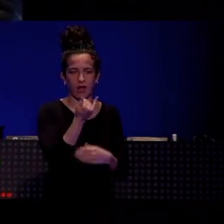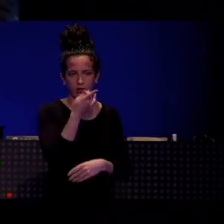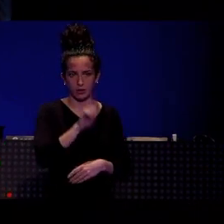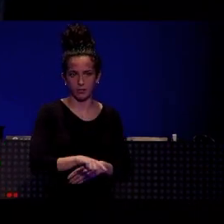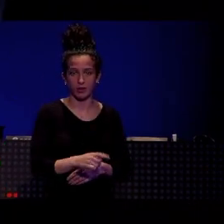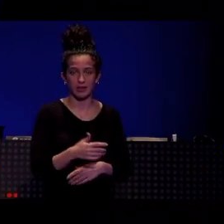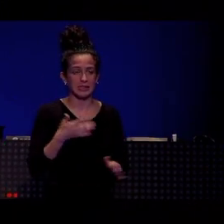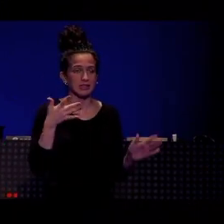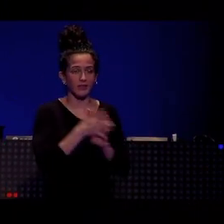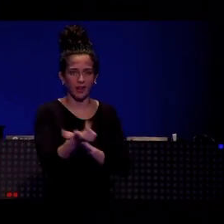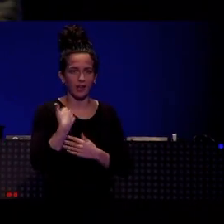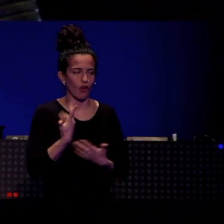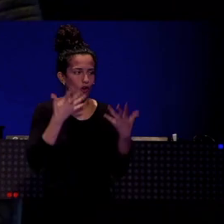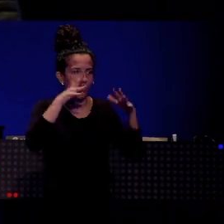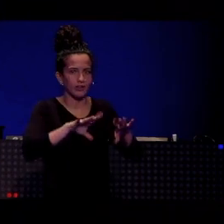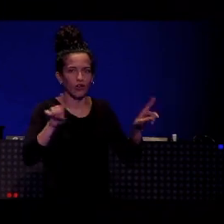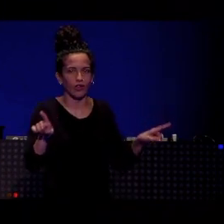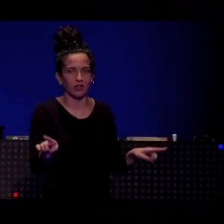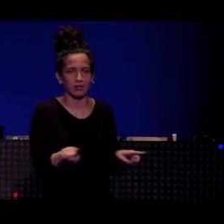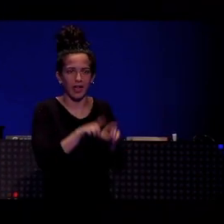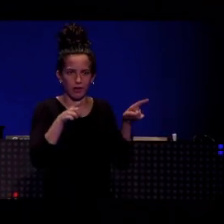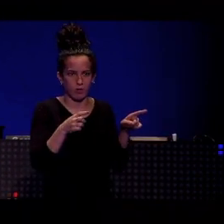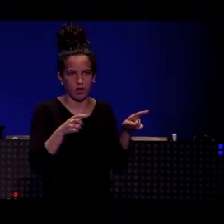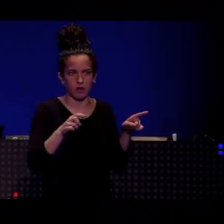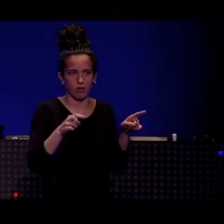presente independientemente de donde esté físicamente